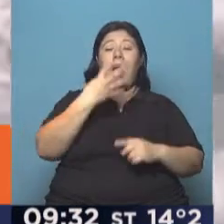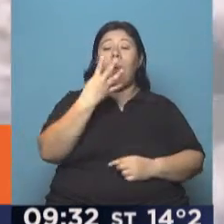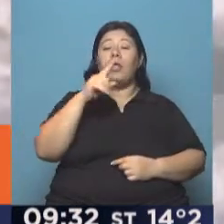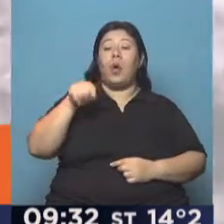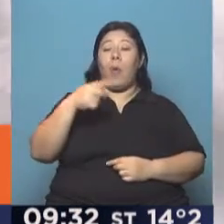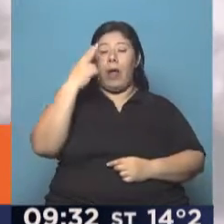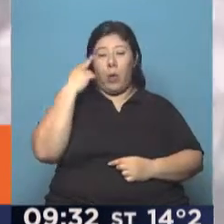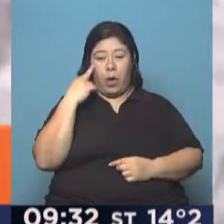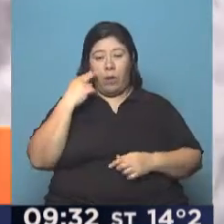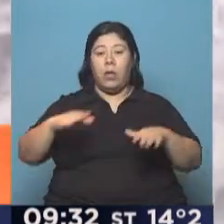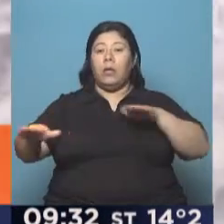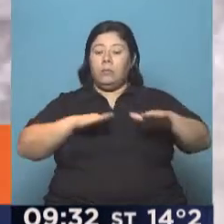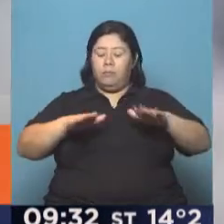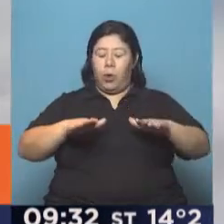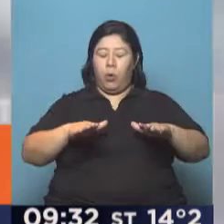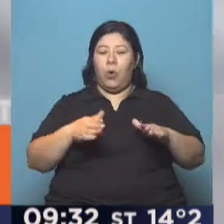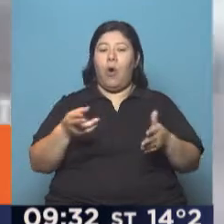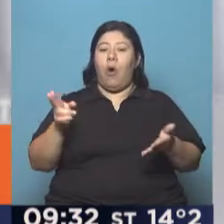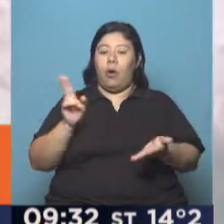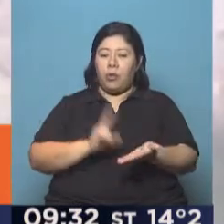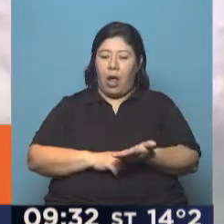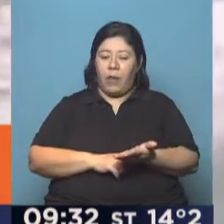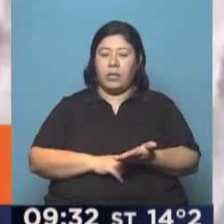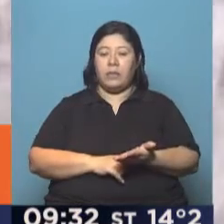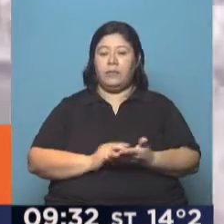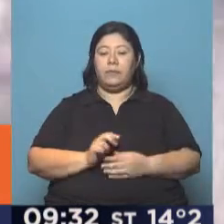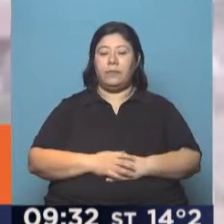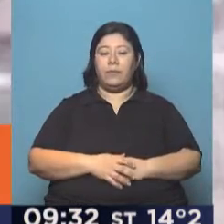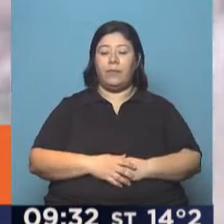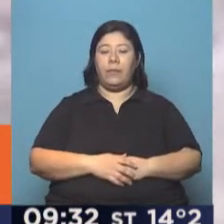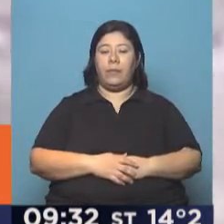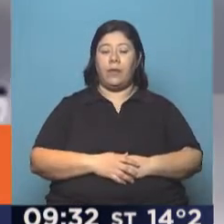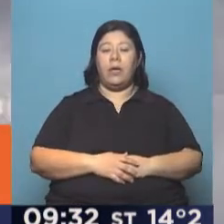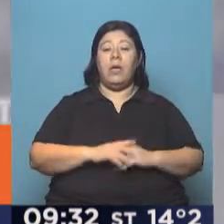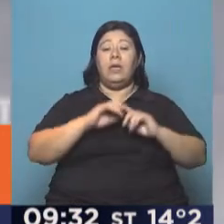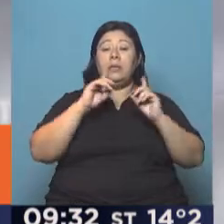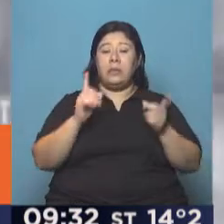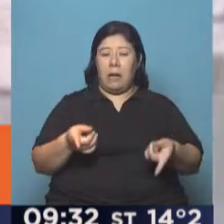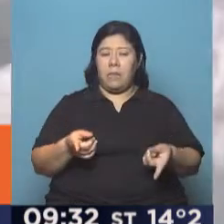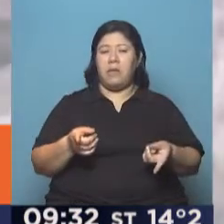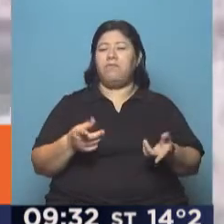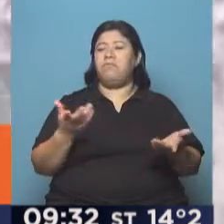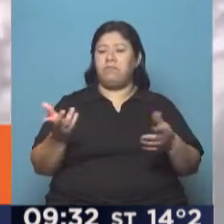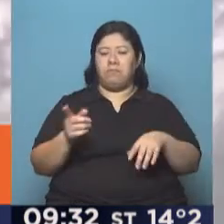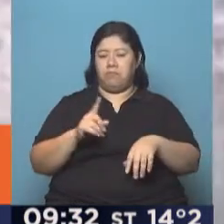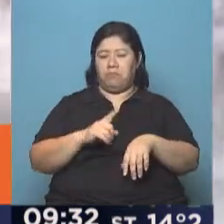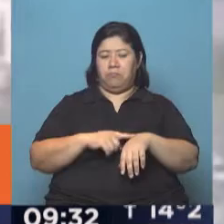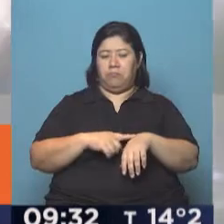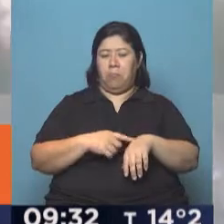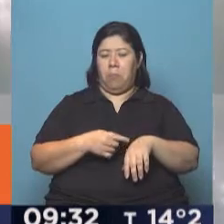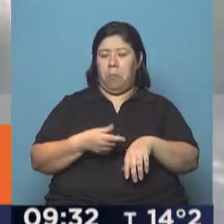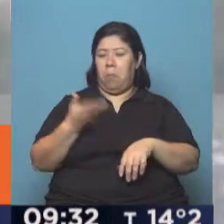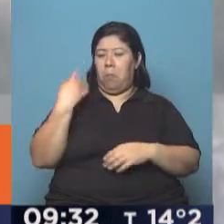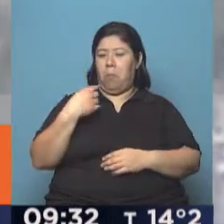Richter. Una fuerte réplica se hizo sentir. También se ha registrado hace muy pocos minutos un terremoto